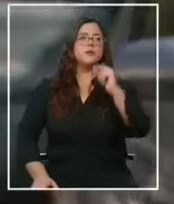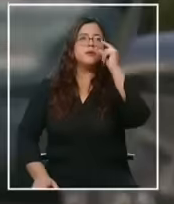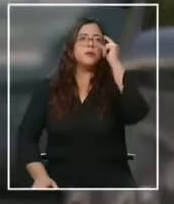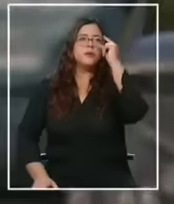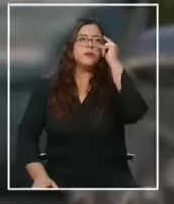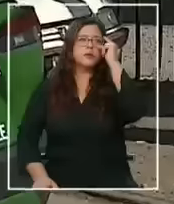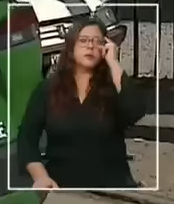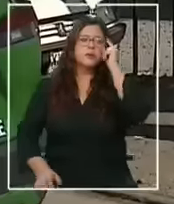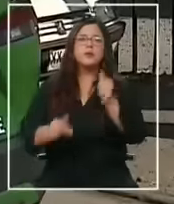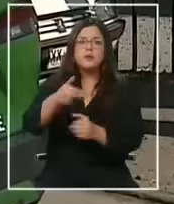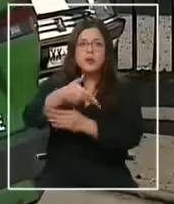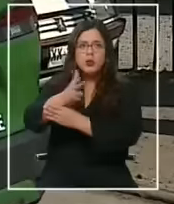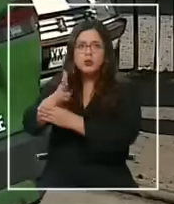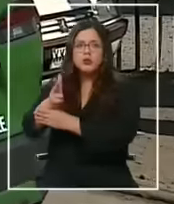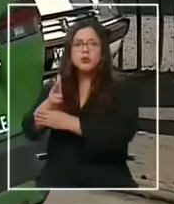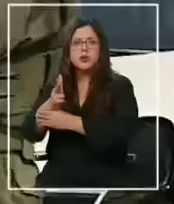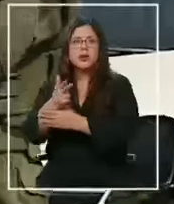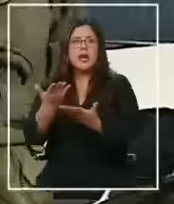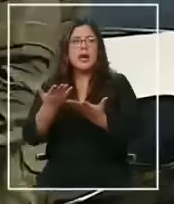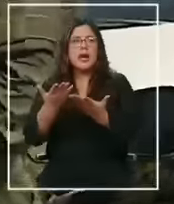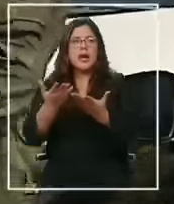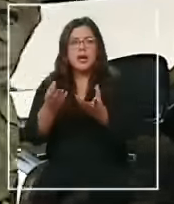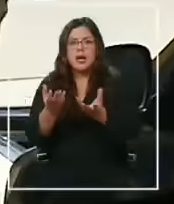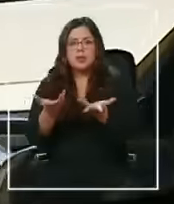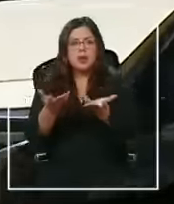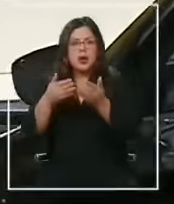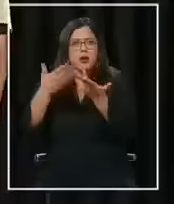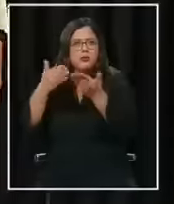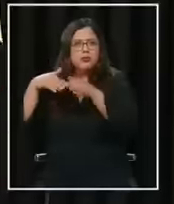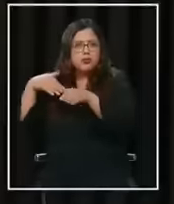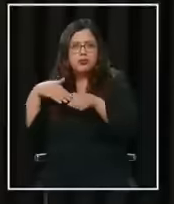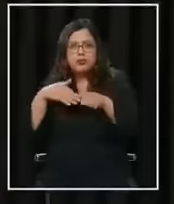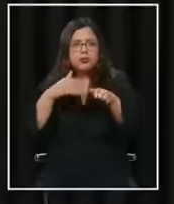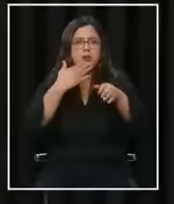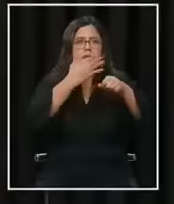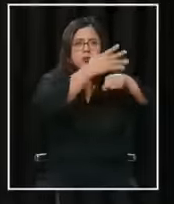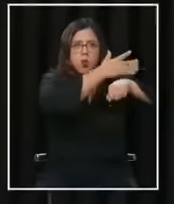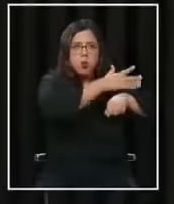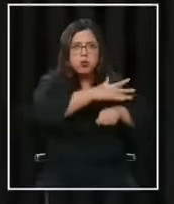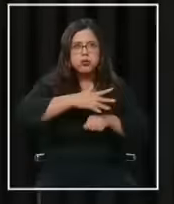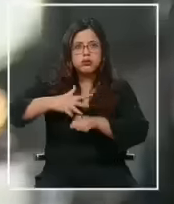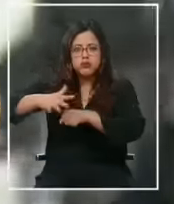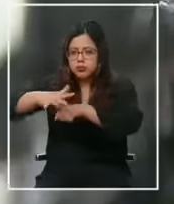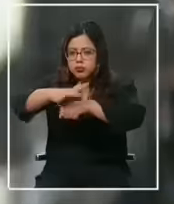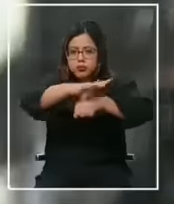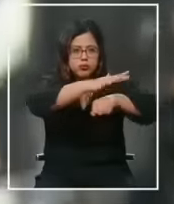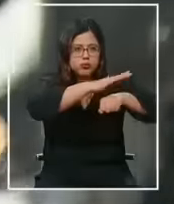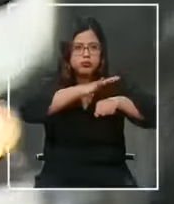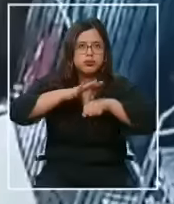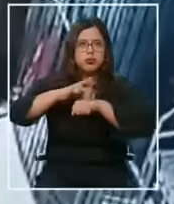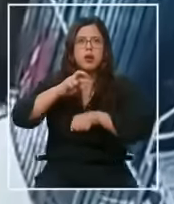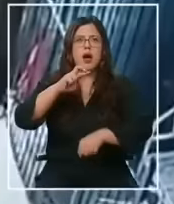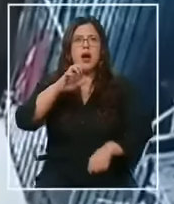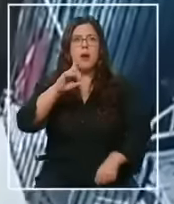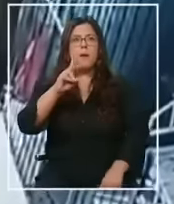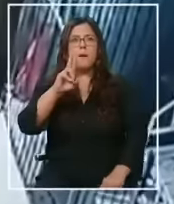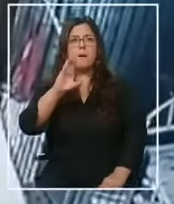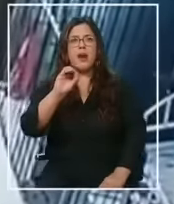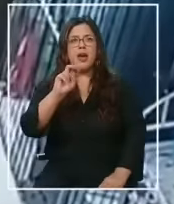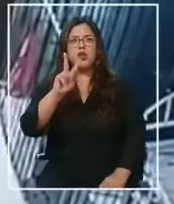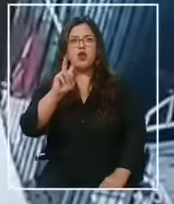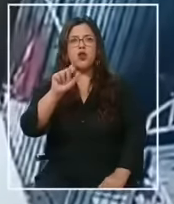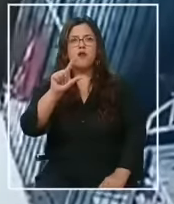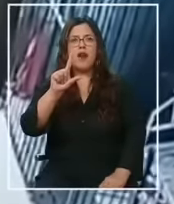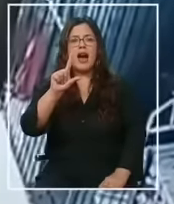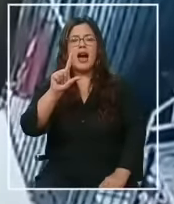Una balacera que generó un intenso operativo que incluyó un helicóptero. Pedro Valdivias Arenas